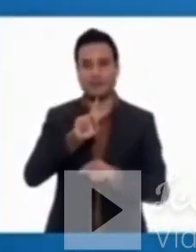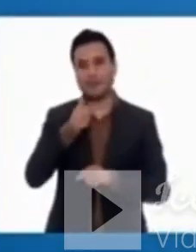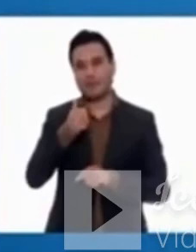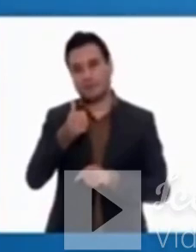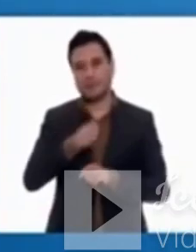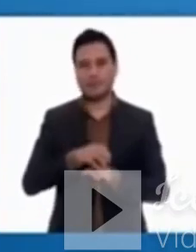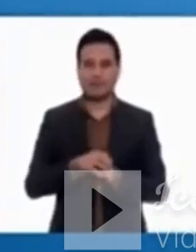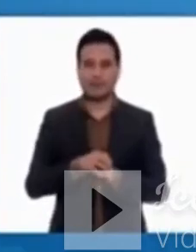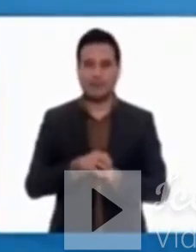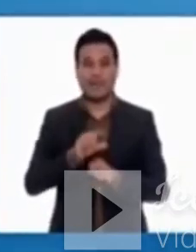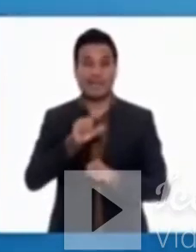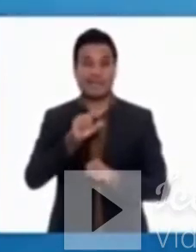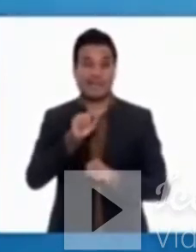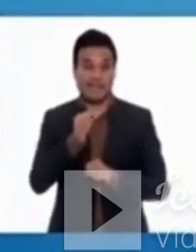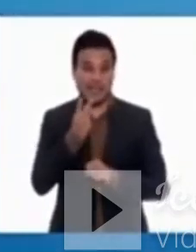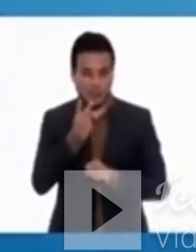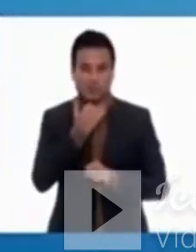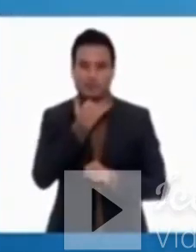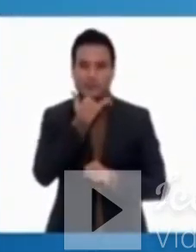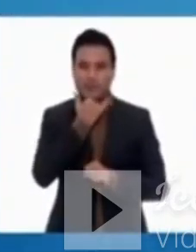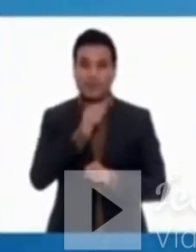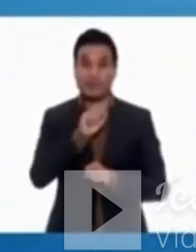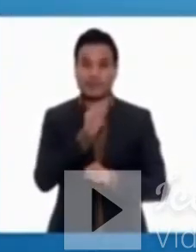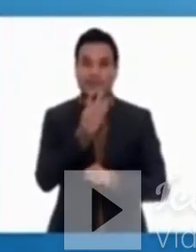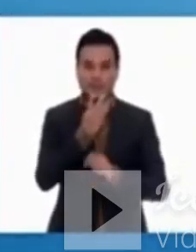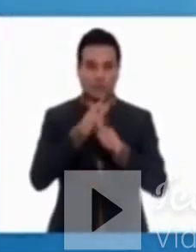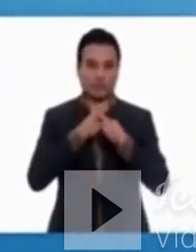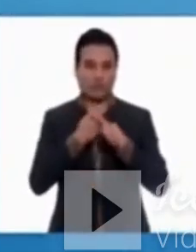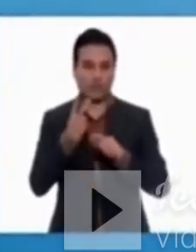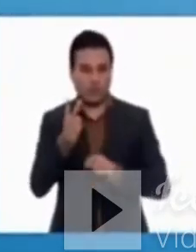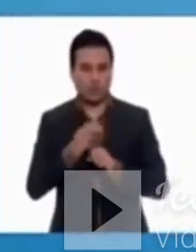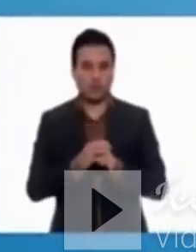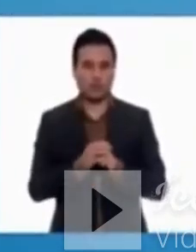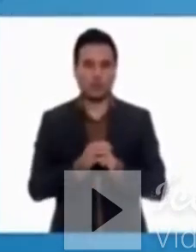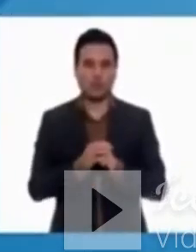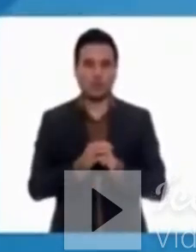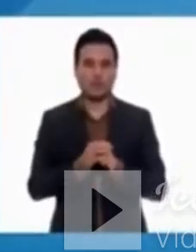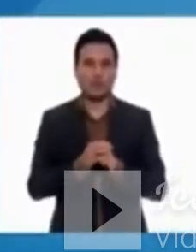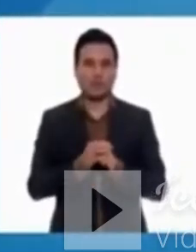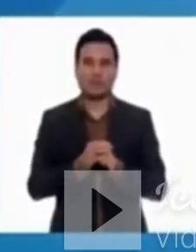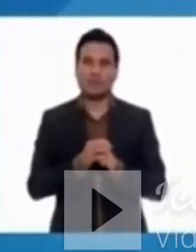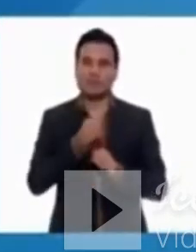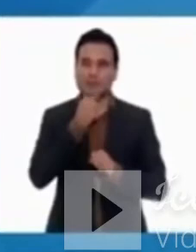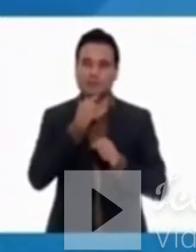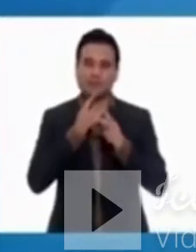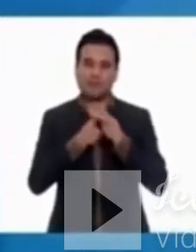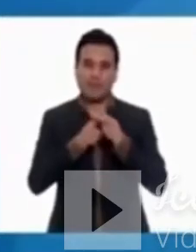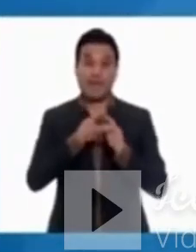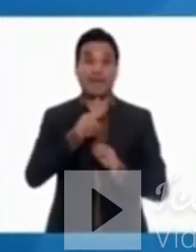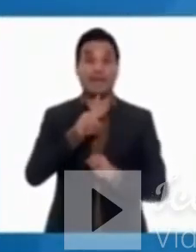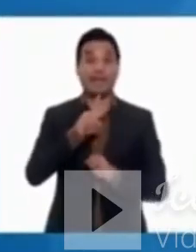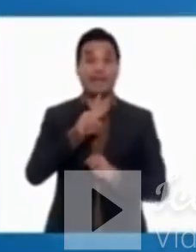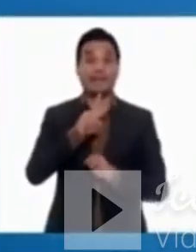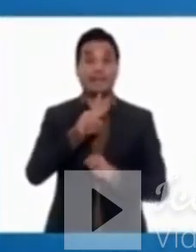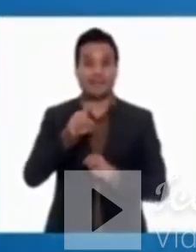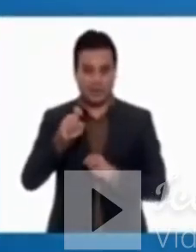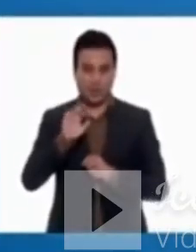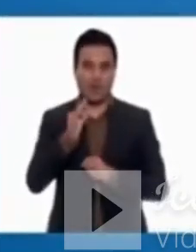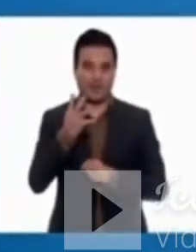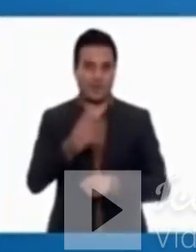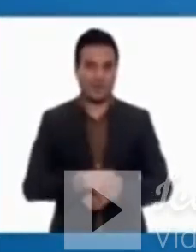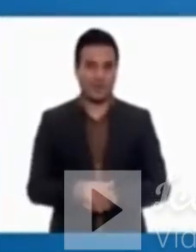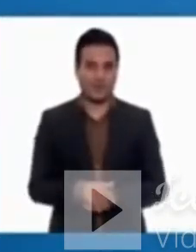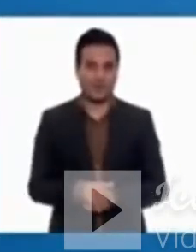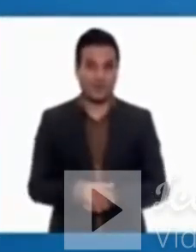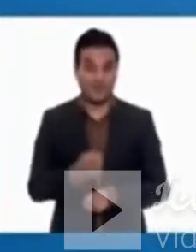60, 72, perdón, 72 por 2, 100, 72 por 2, 144. Eso